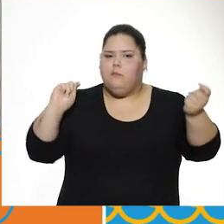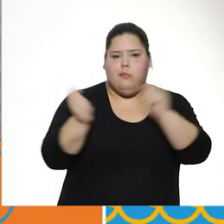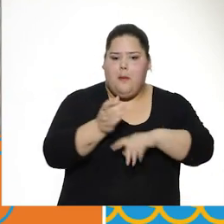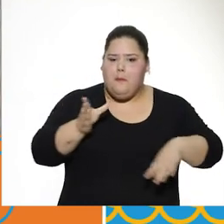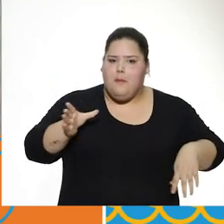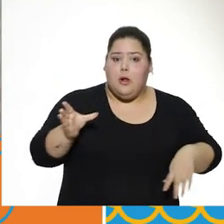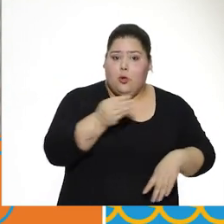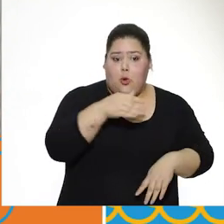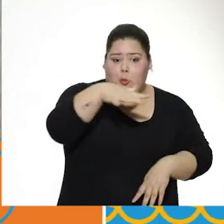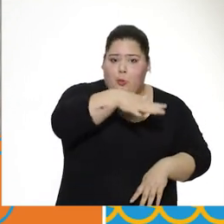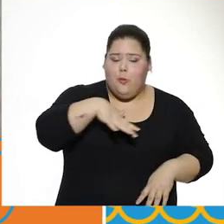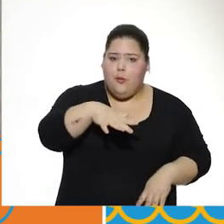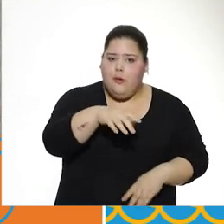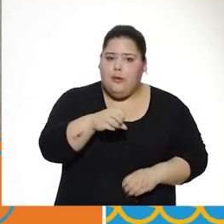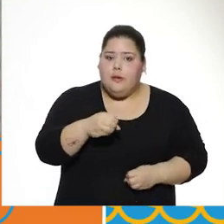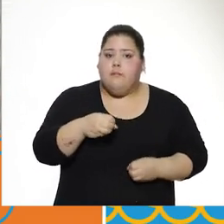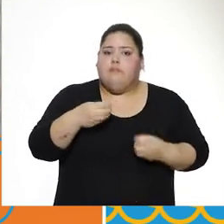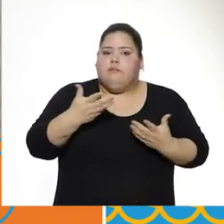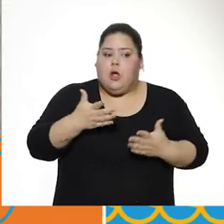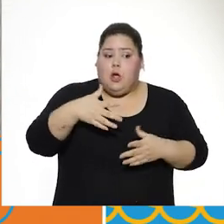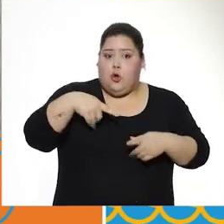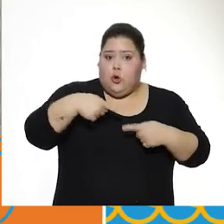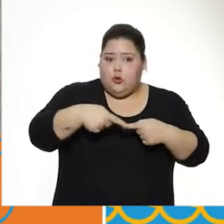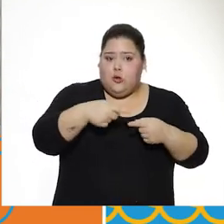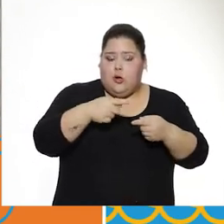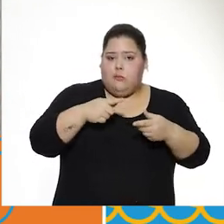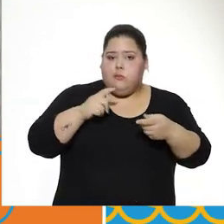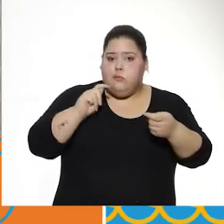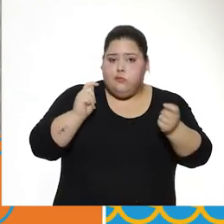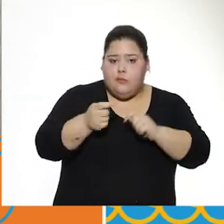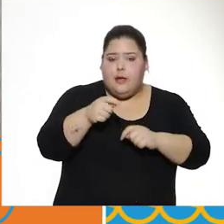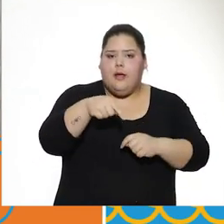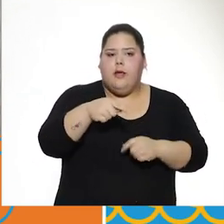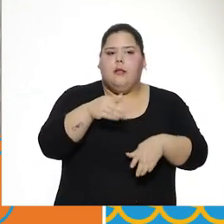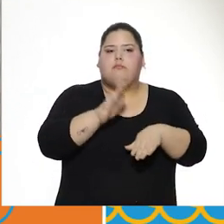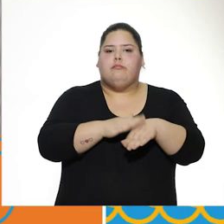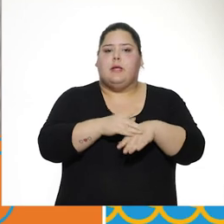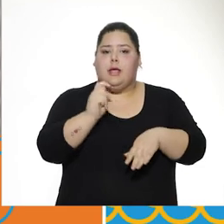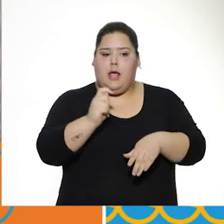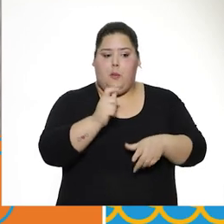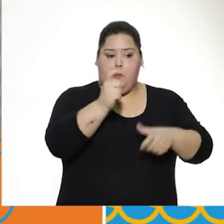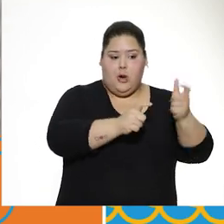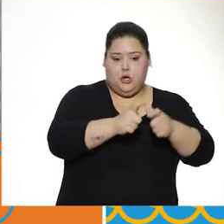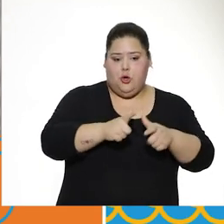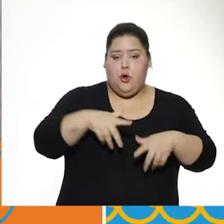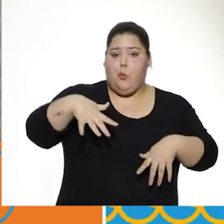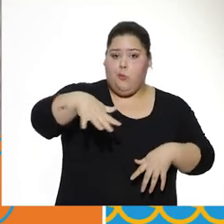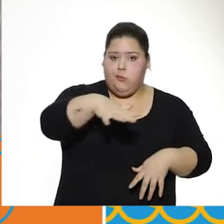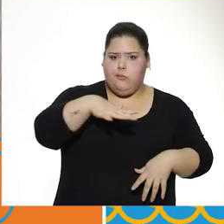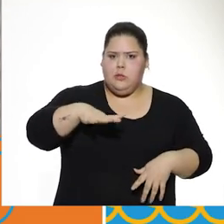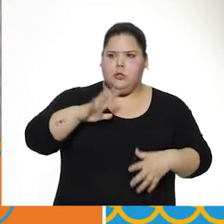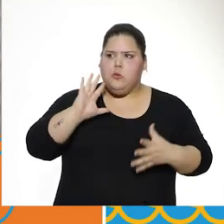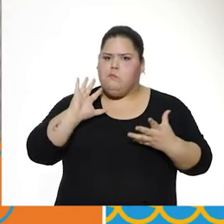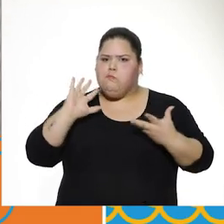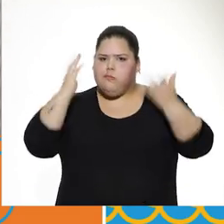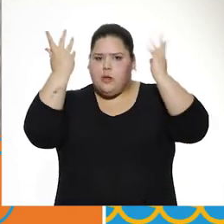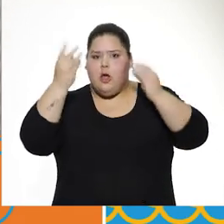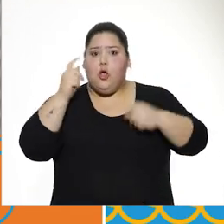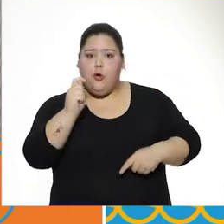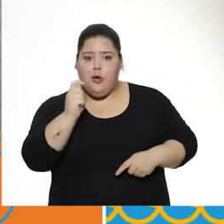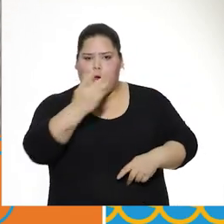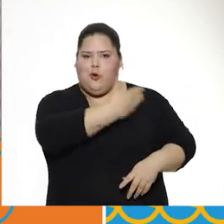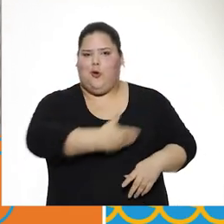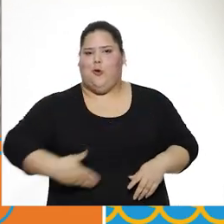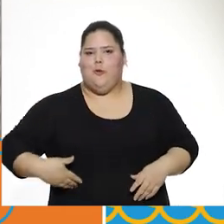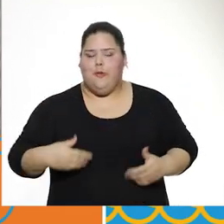toda una población. Estos hechos son realizados por personas, por pueblos, que están molestos con los